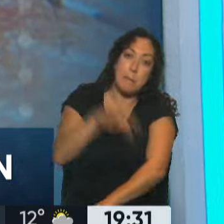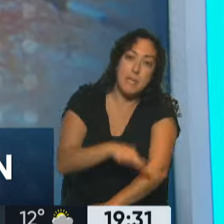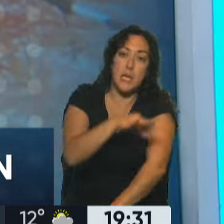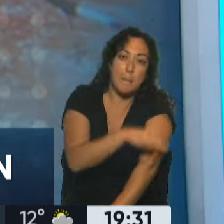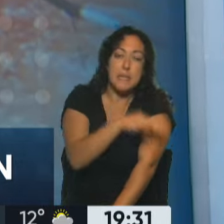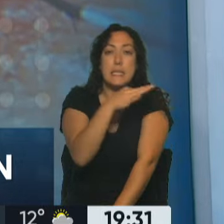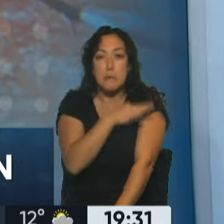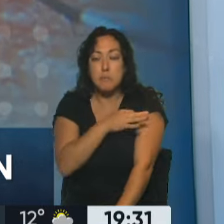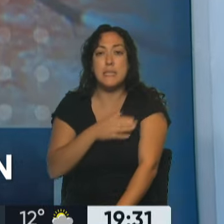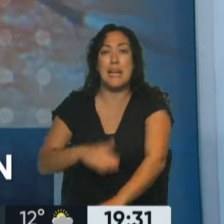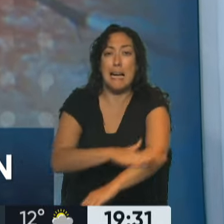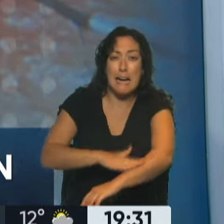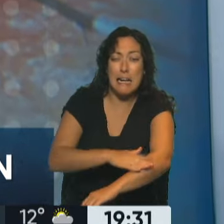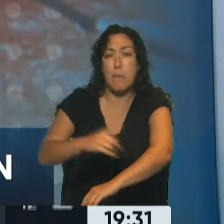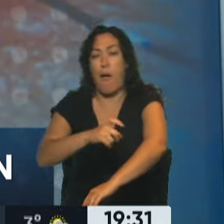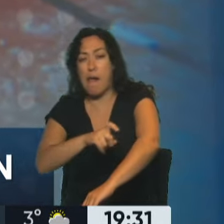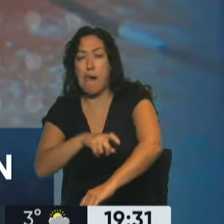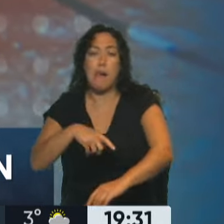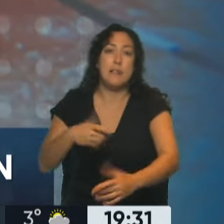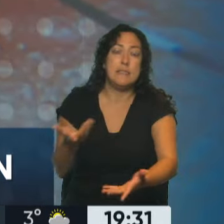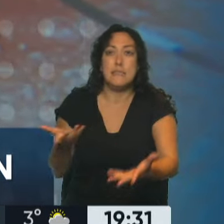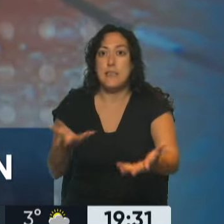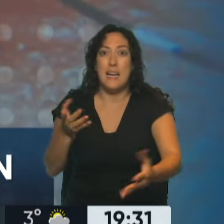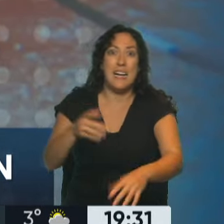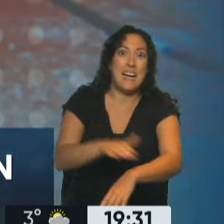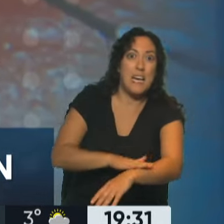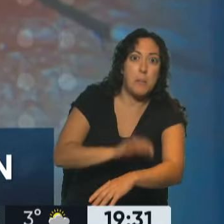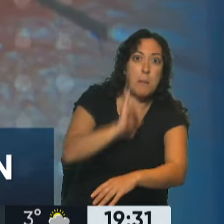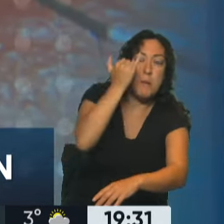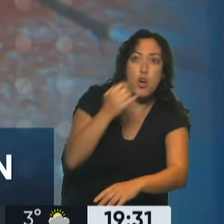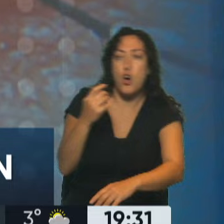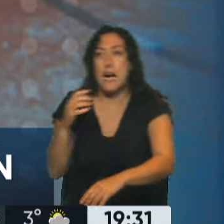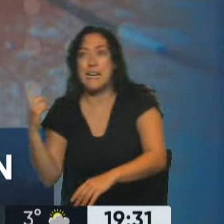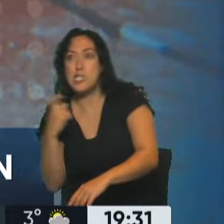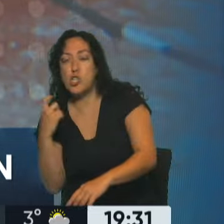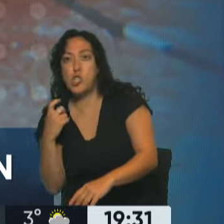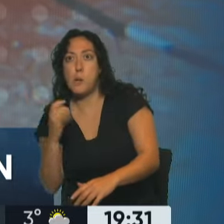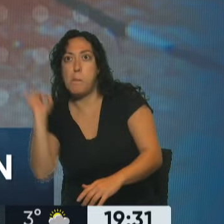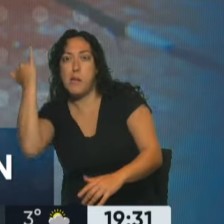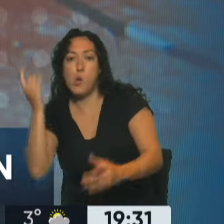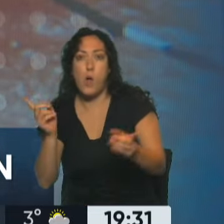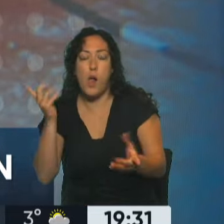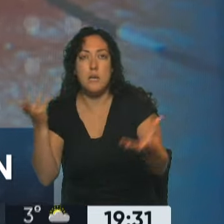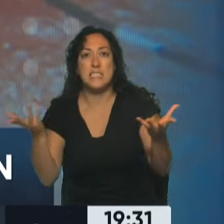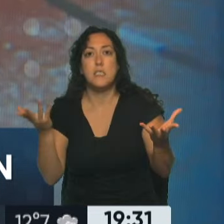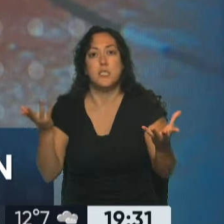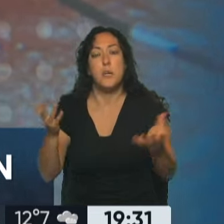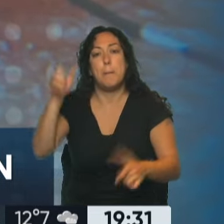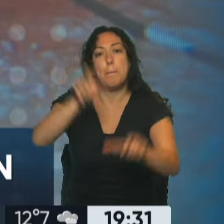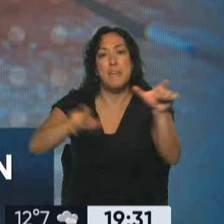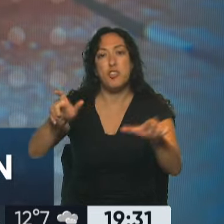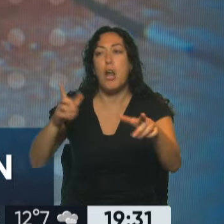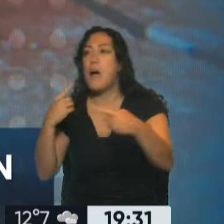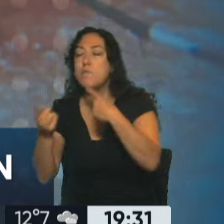alcanza el repelente que si la crema sí que si el aerosol es mejor et etcétera etcétera fuimos a hablar con la gente para